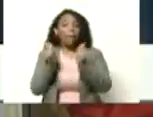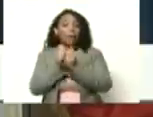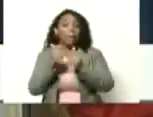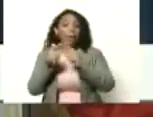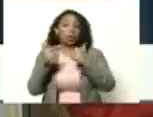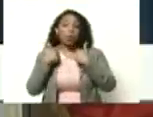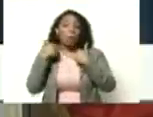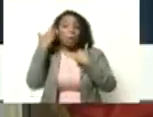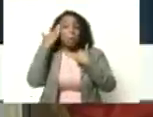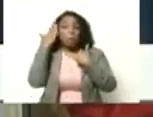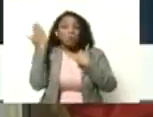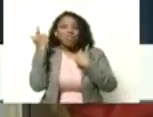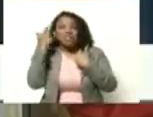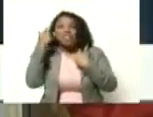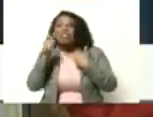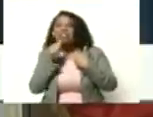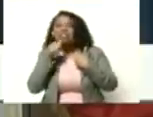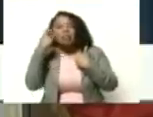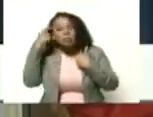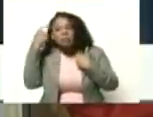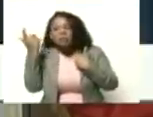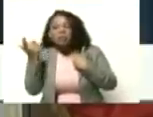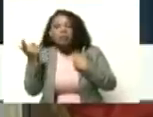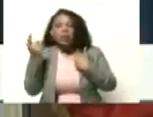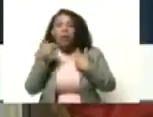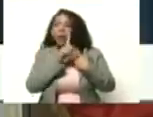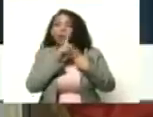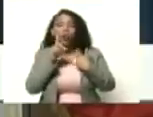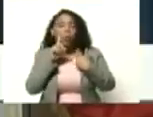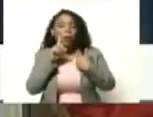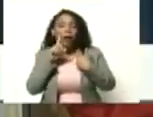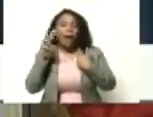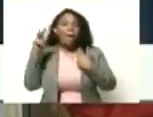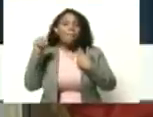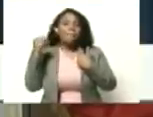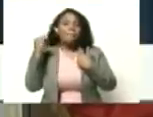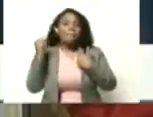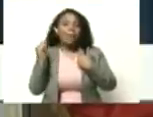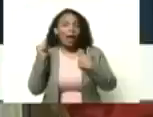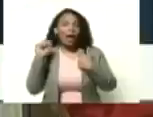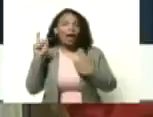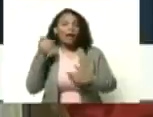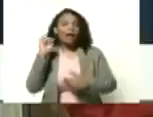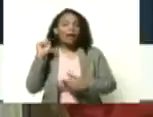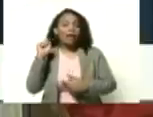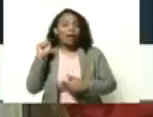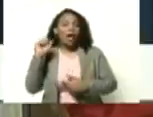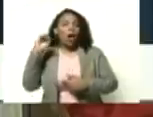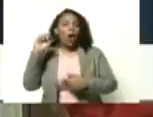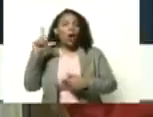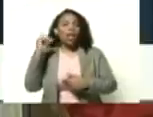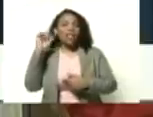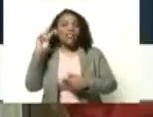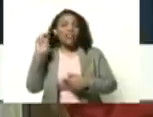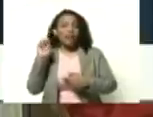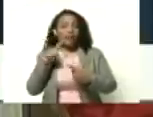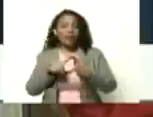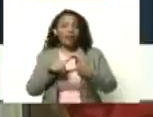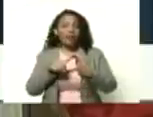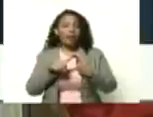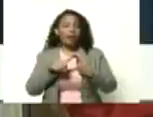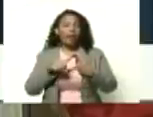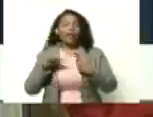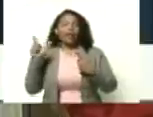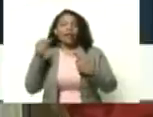los recuerda con un hombre entre magic una regla en castellano y oliver medina obviamente